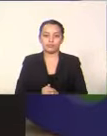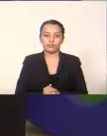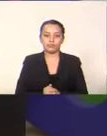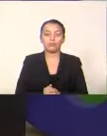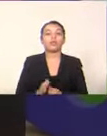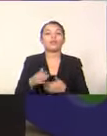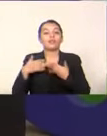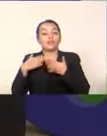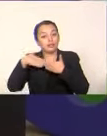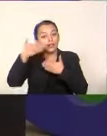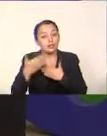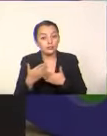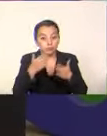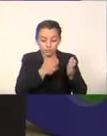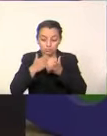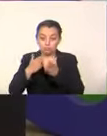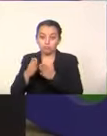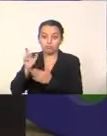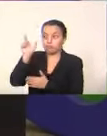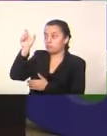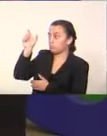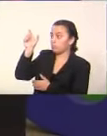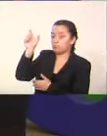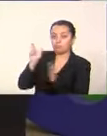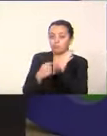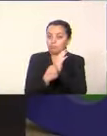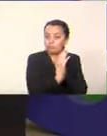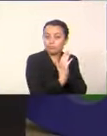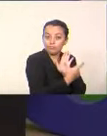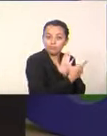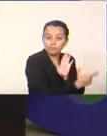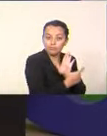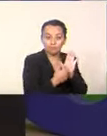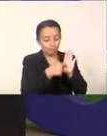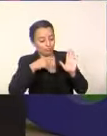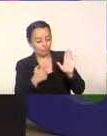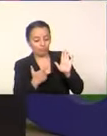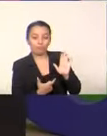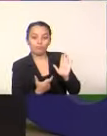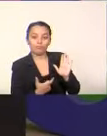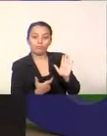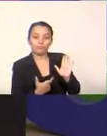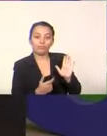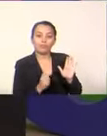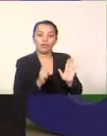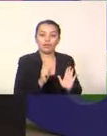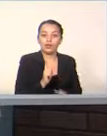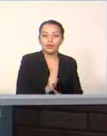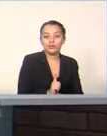El 4 en las unidades, el 3 en las decenas y el 1 en las centenas. ¿Nos falta